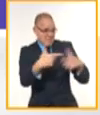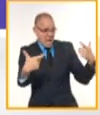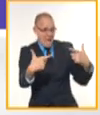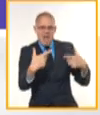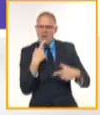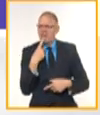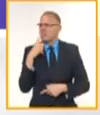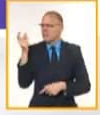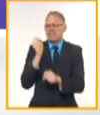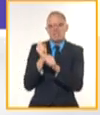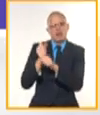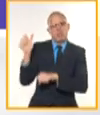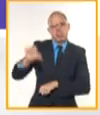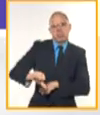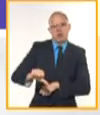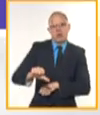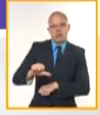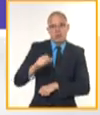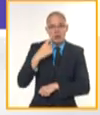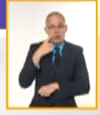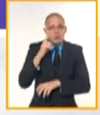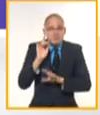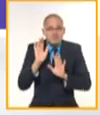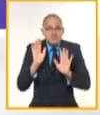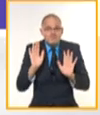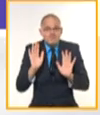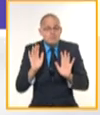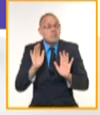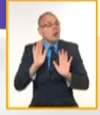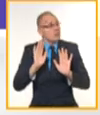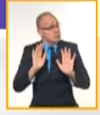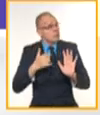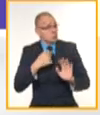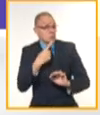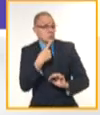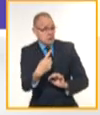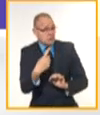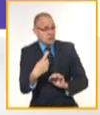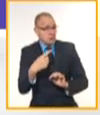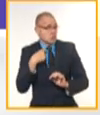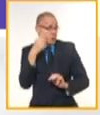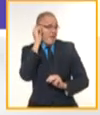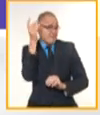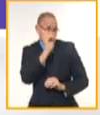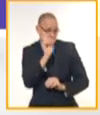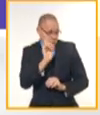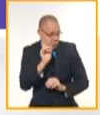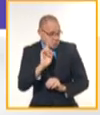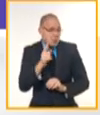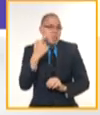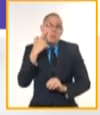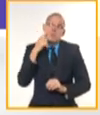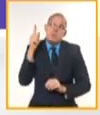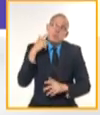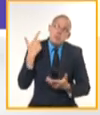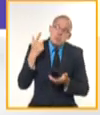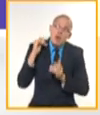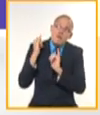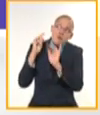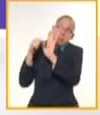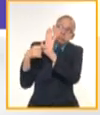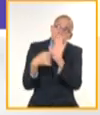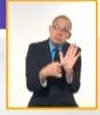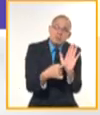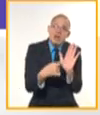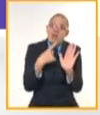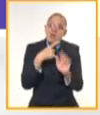sitio, con las características que tiene este sitio, que por eso lo escogí, para que no quedaran dudas, 61% está desaprobando